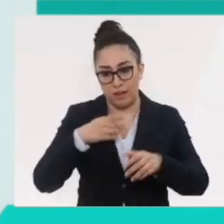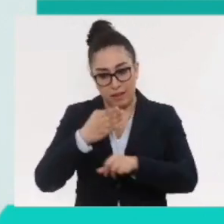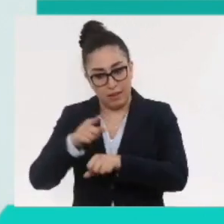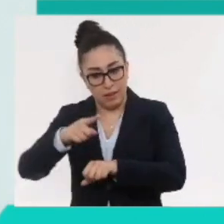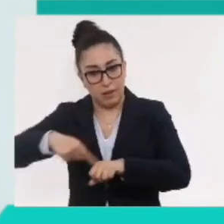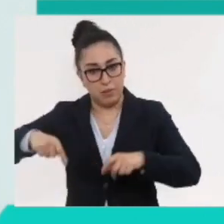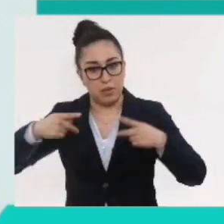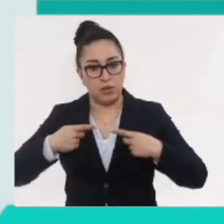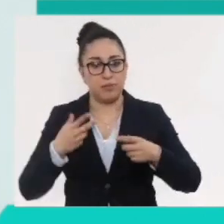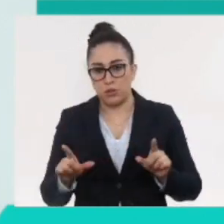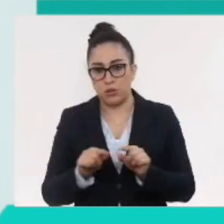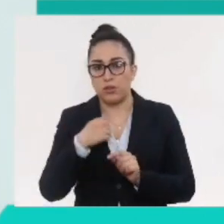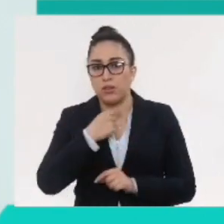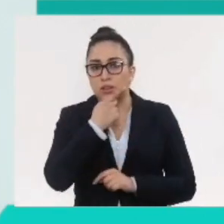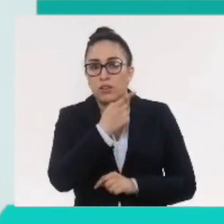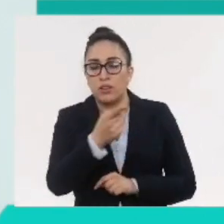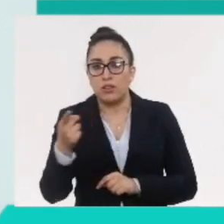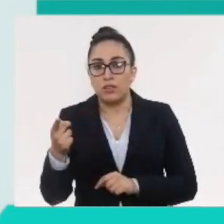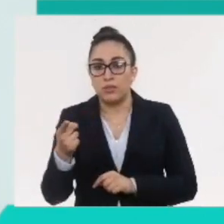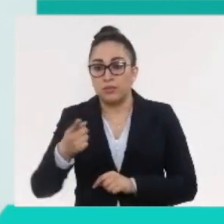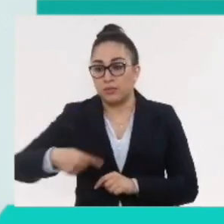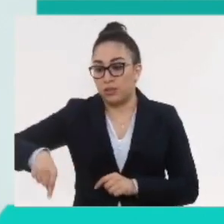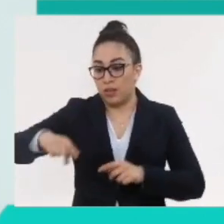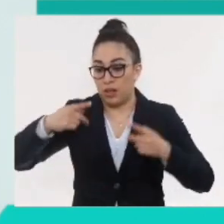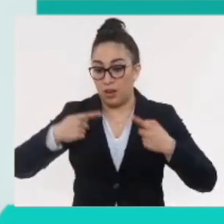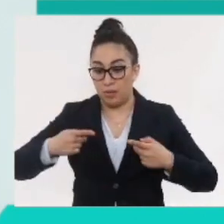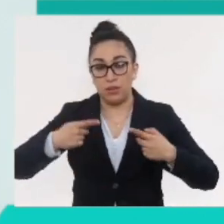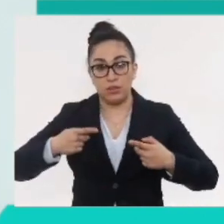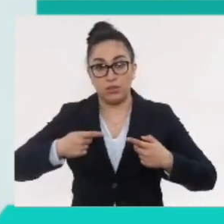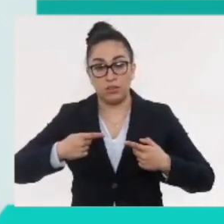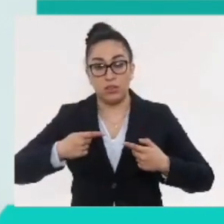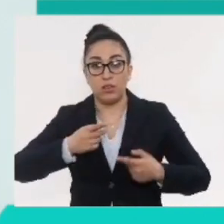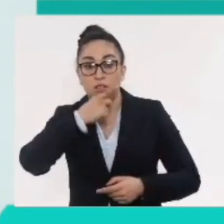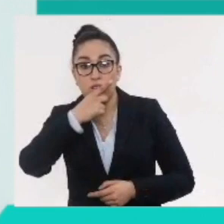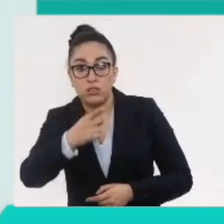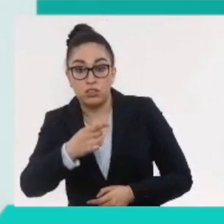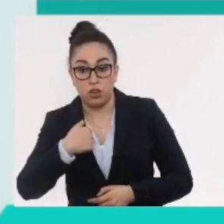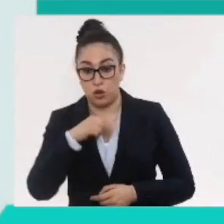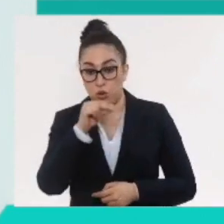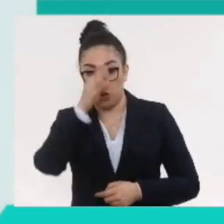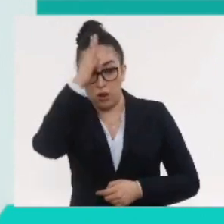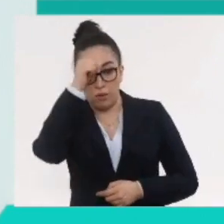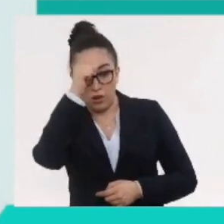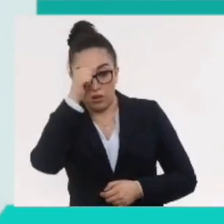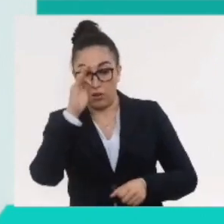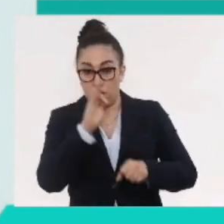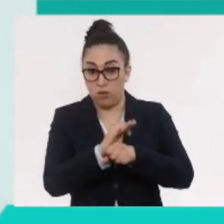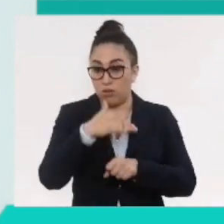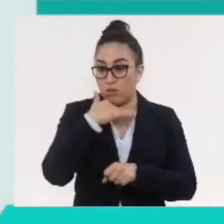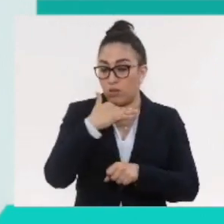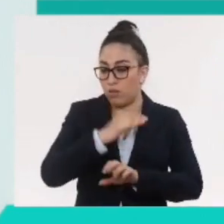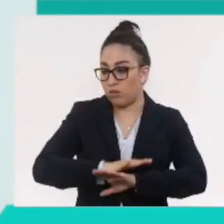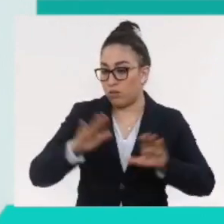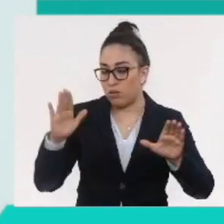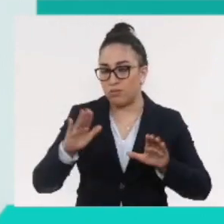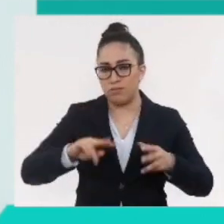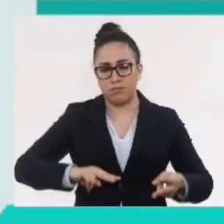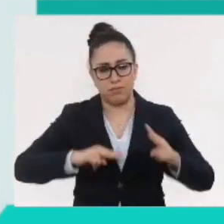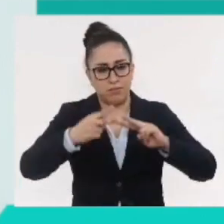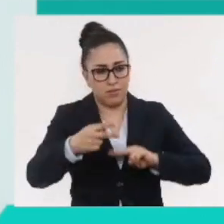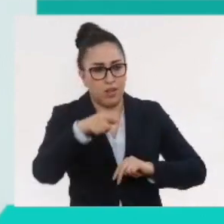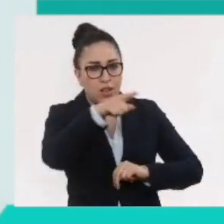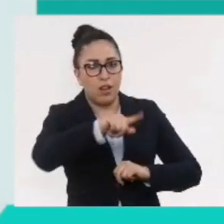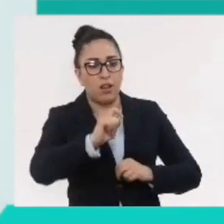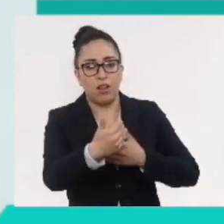la reparación del daño. Quien habla y reitera que está en contra de la corrupción no puede estar en contra de la